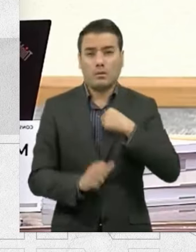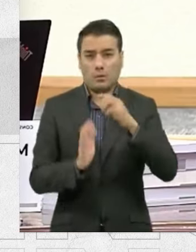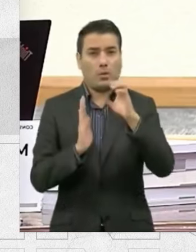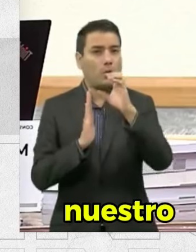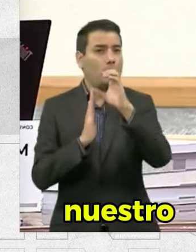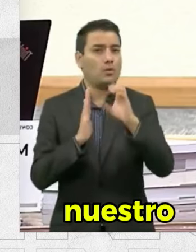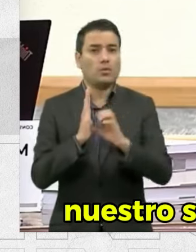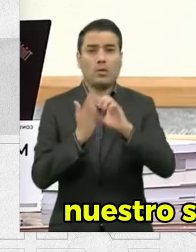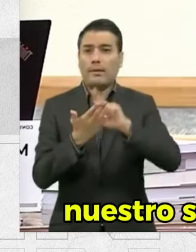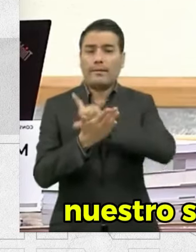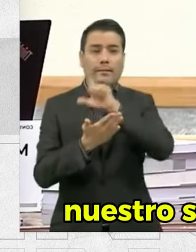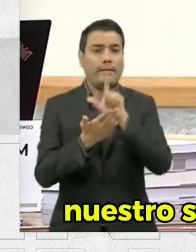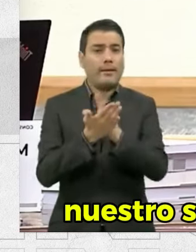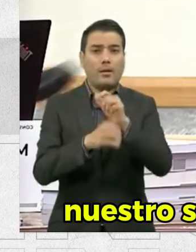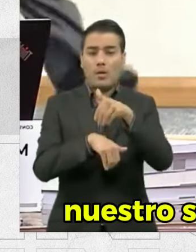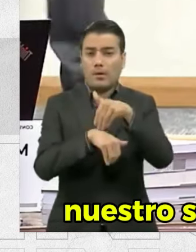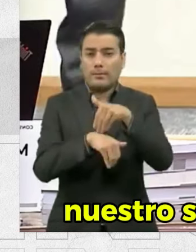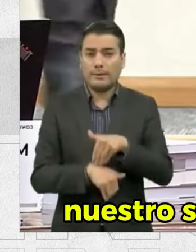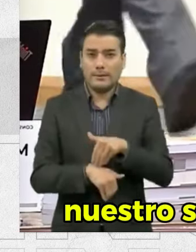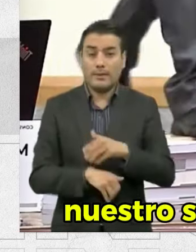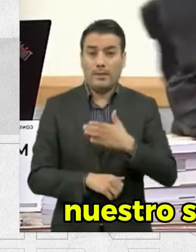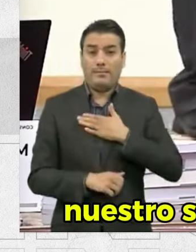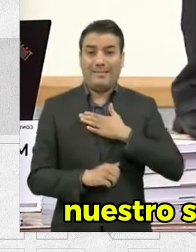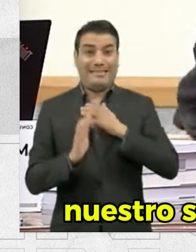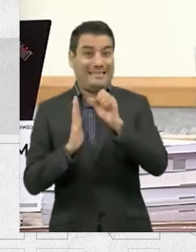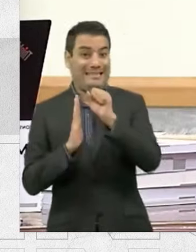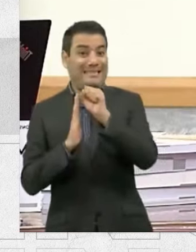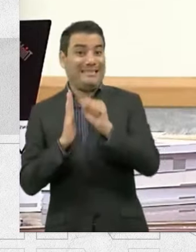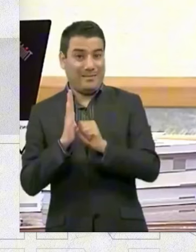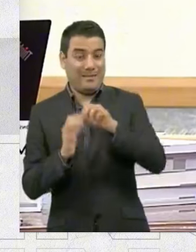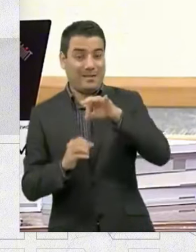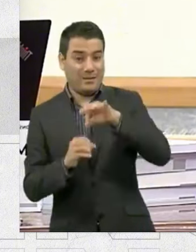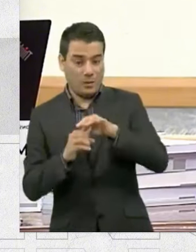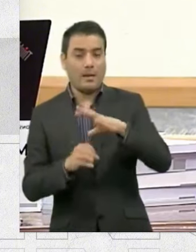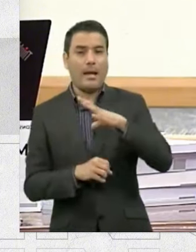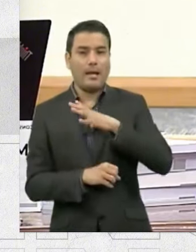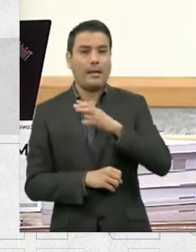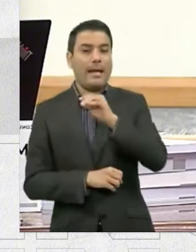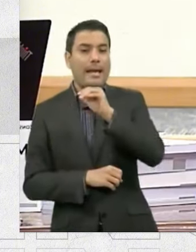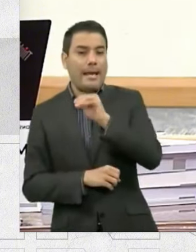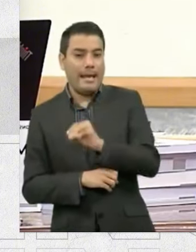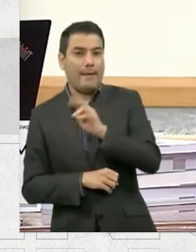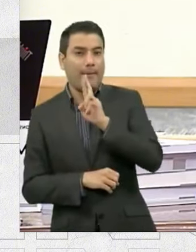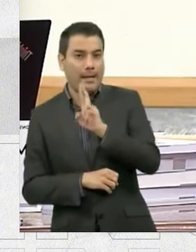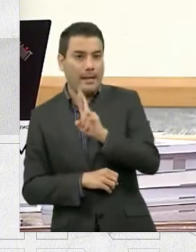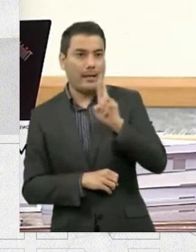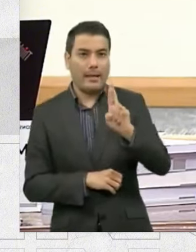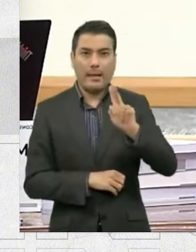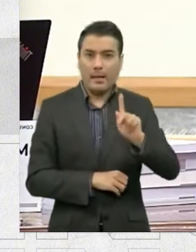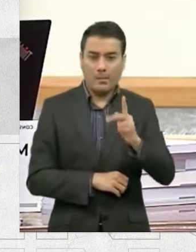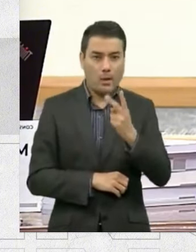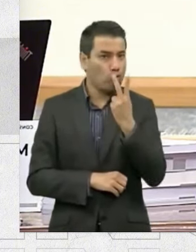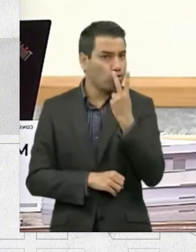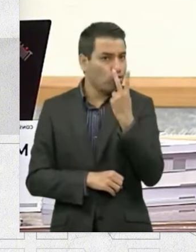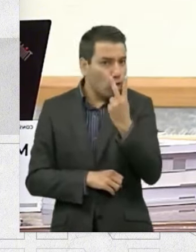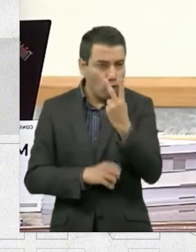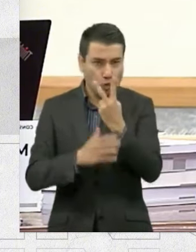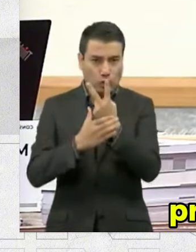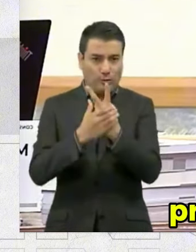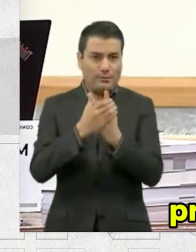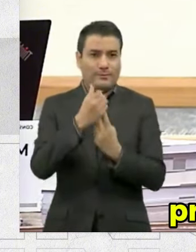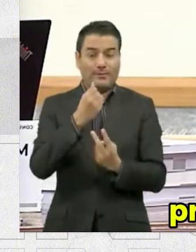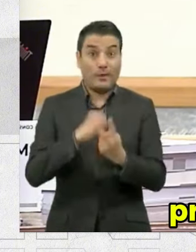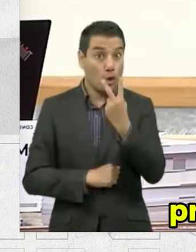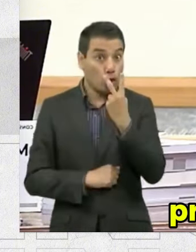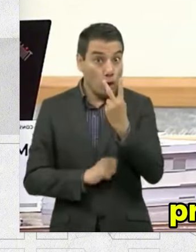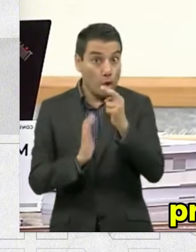ley. Nuestro sistema electoral combina la mayoría relativa y la representación proporcional. El uso de estas dos reglas